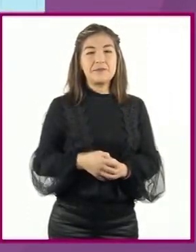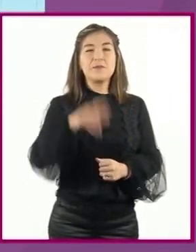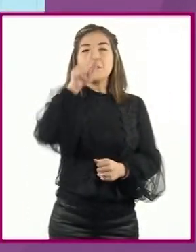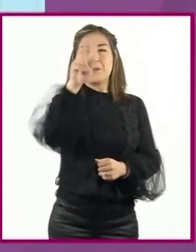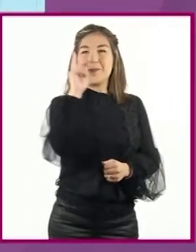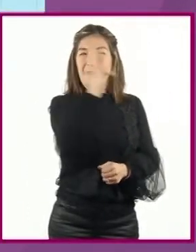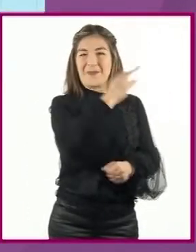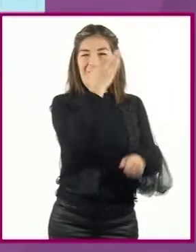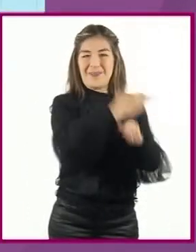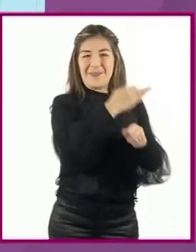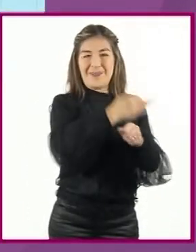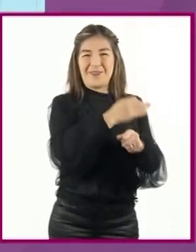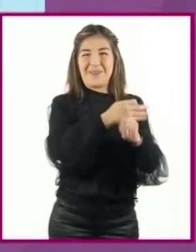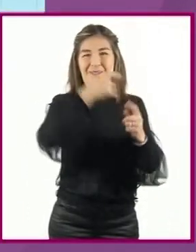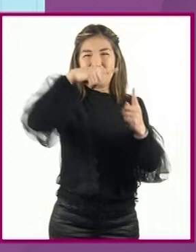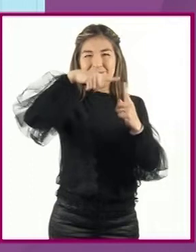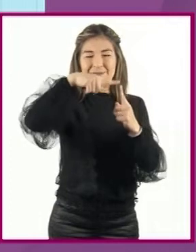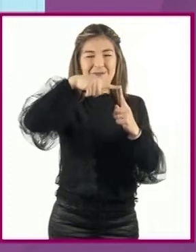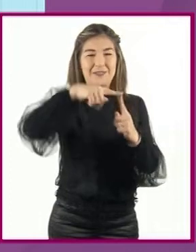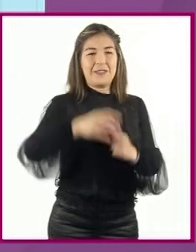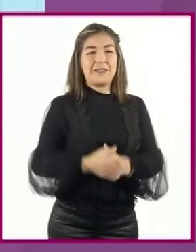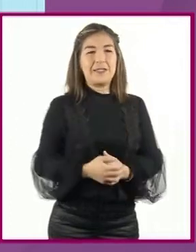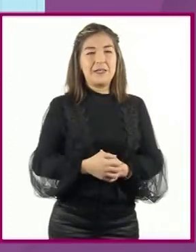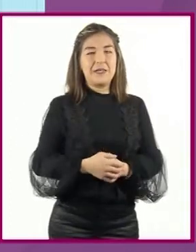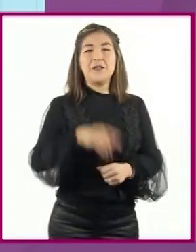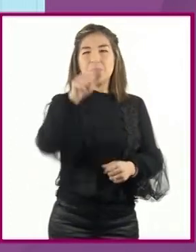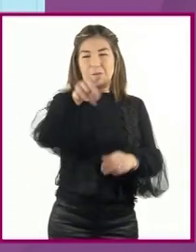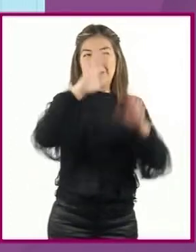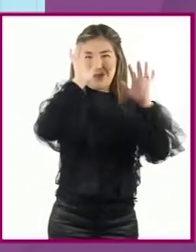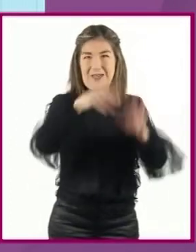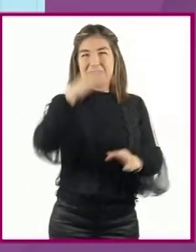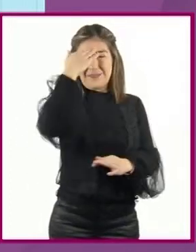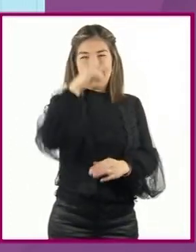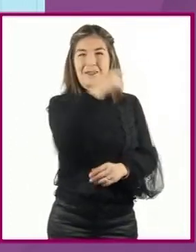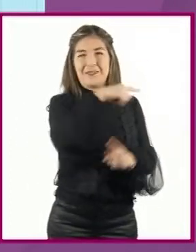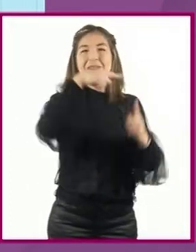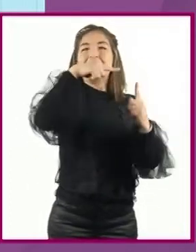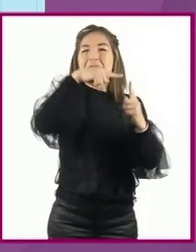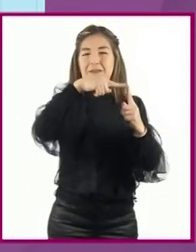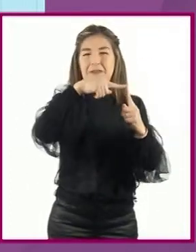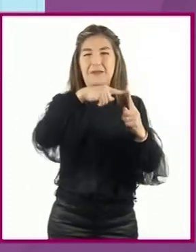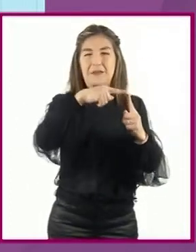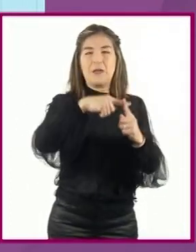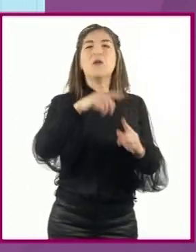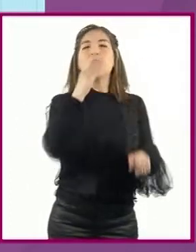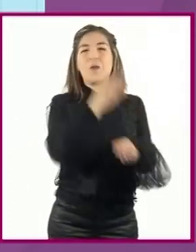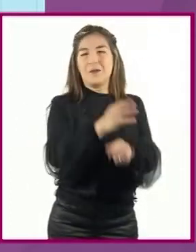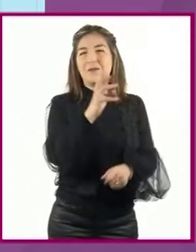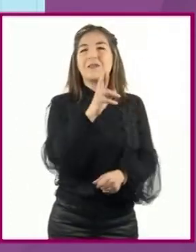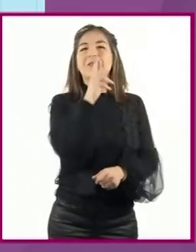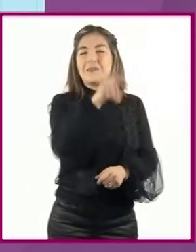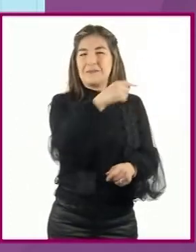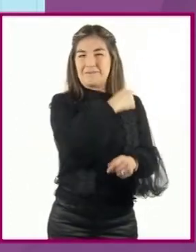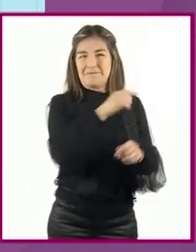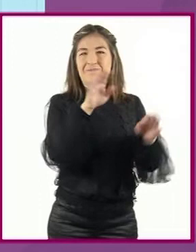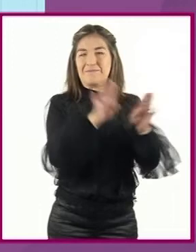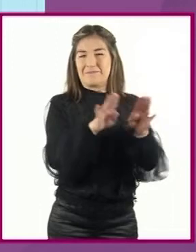Observa estas divisiones. Como ya sabes hacer este tipo de divisiones, las resolveremos en